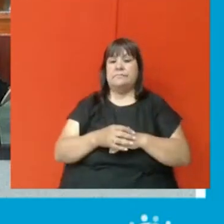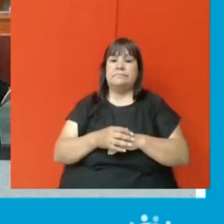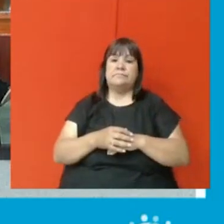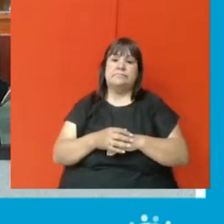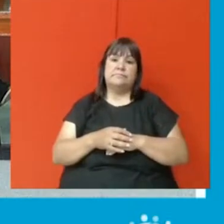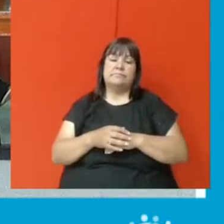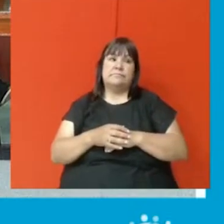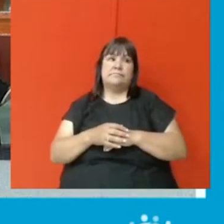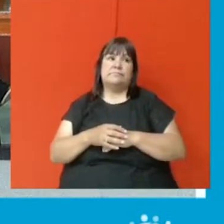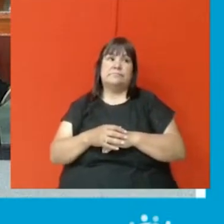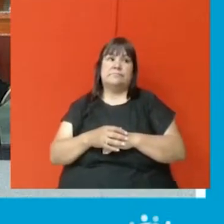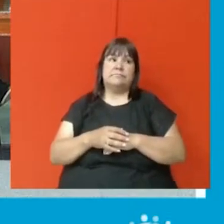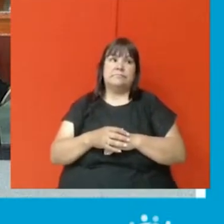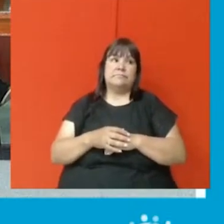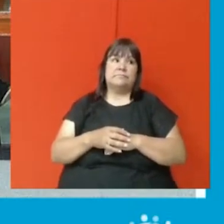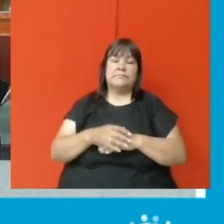por supuesto, nunca